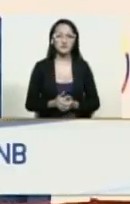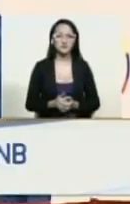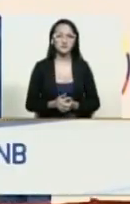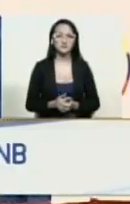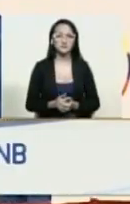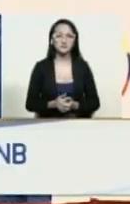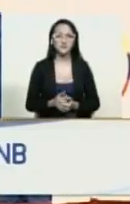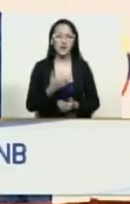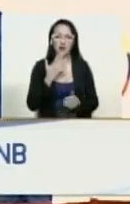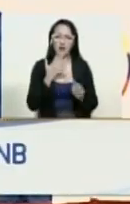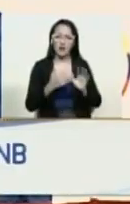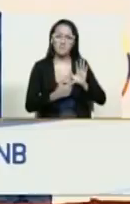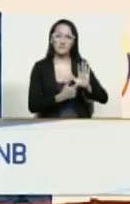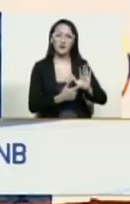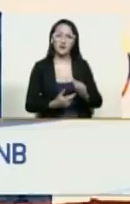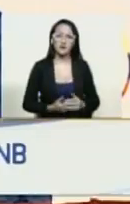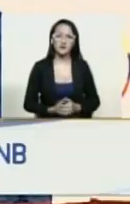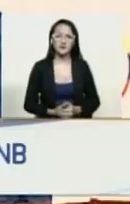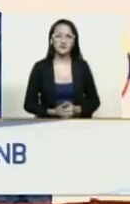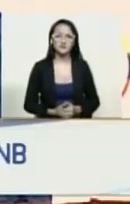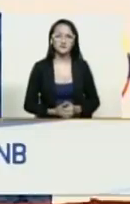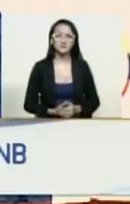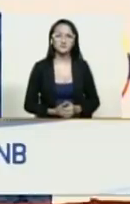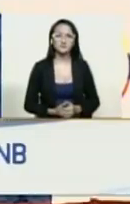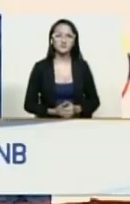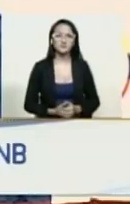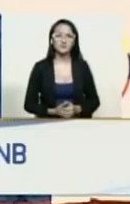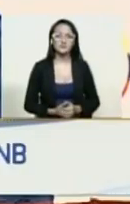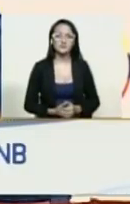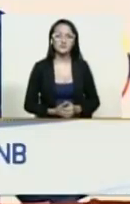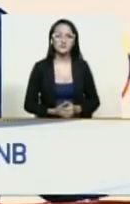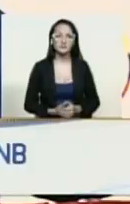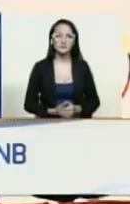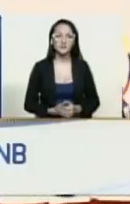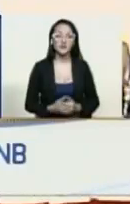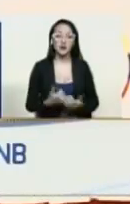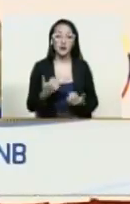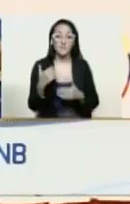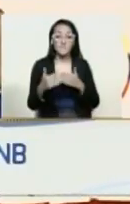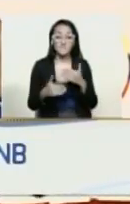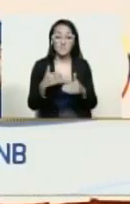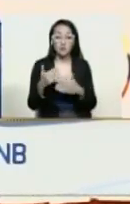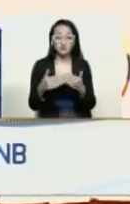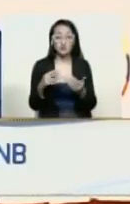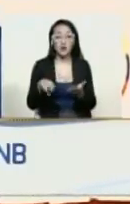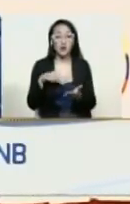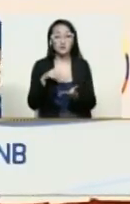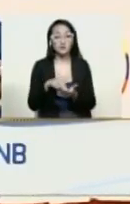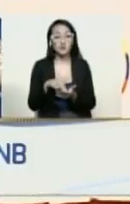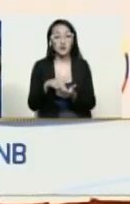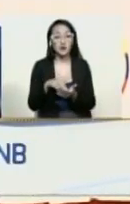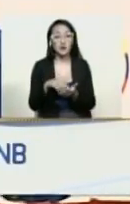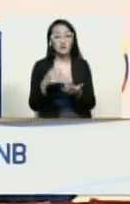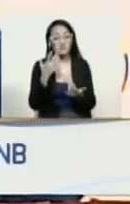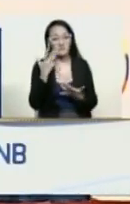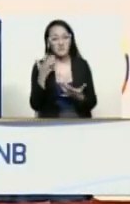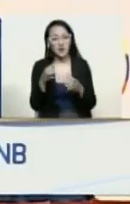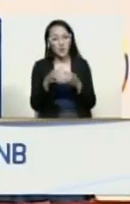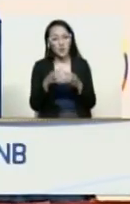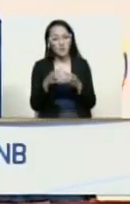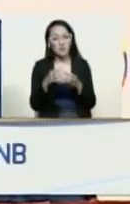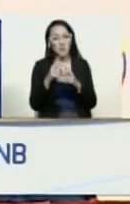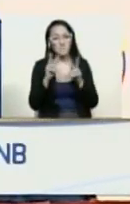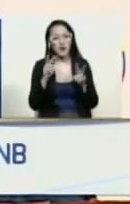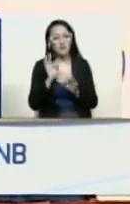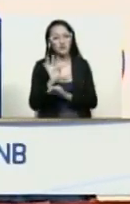Funcionando, de manera ejemplar. Ahí es donde podemos establecer un proceso nacional para ver qué cuadrante de paz va funcionando